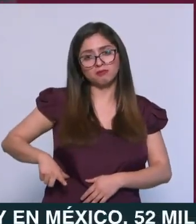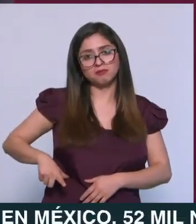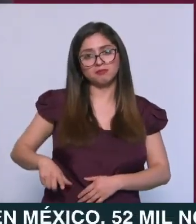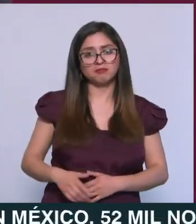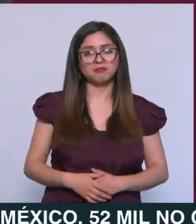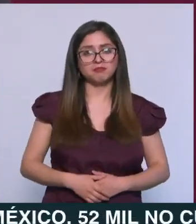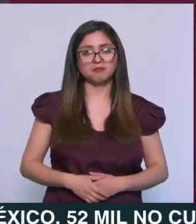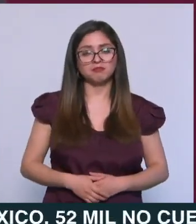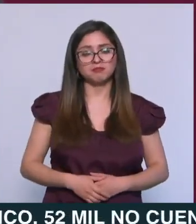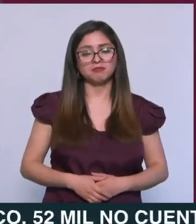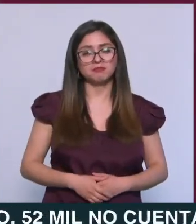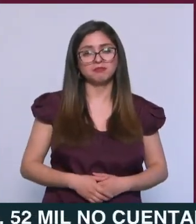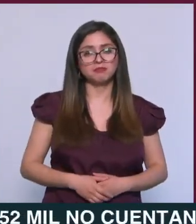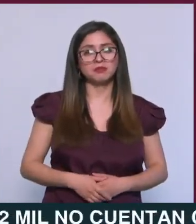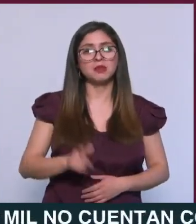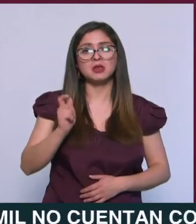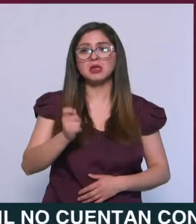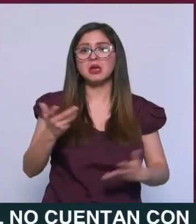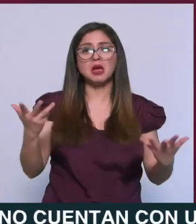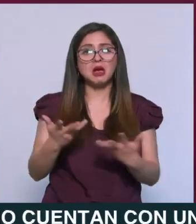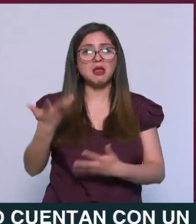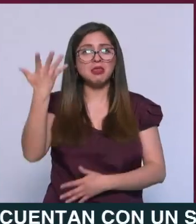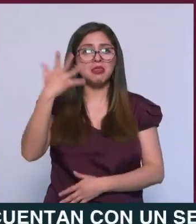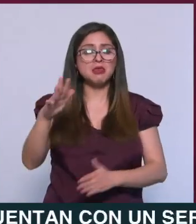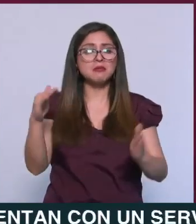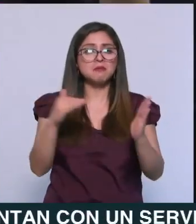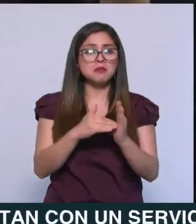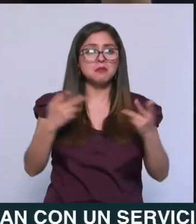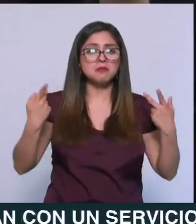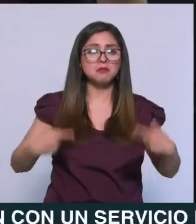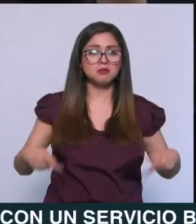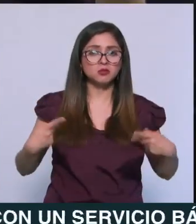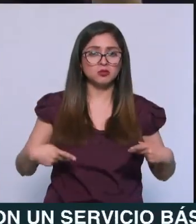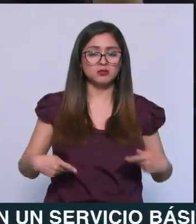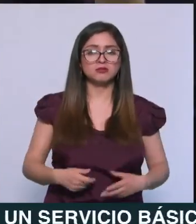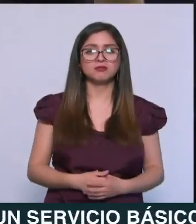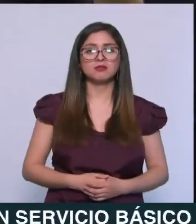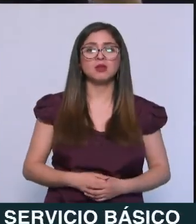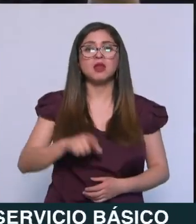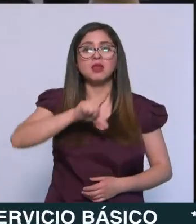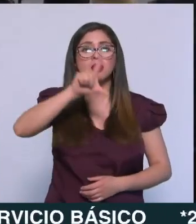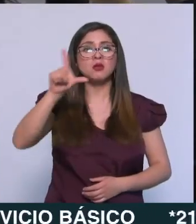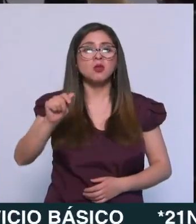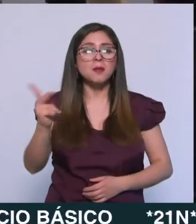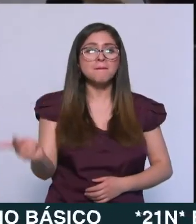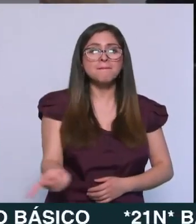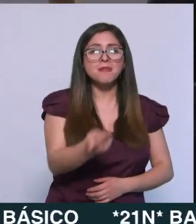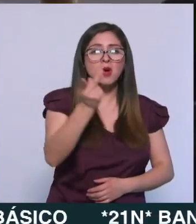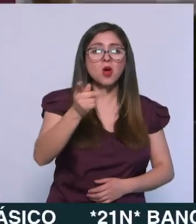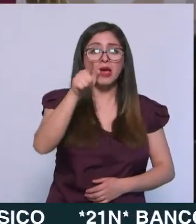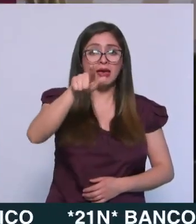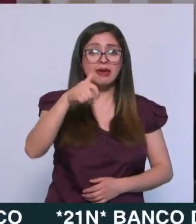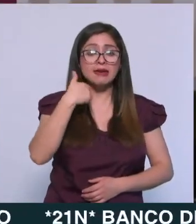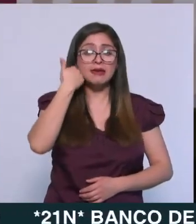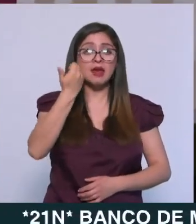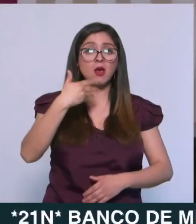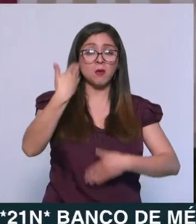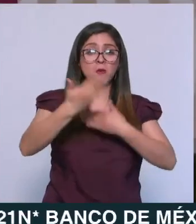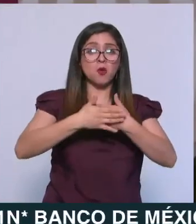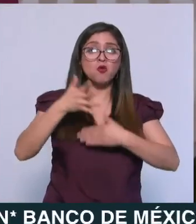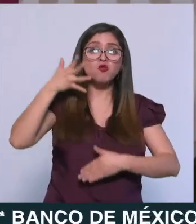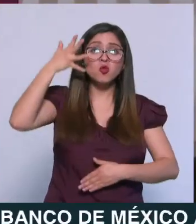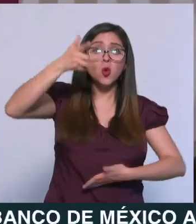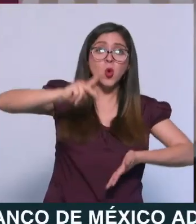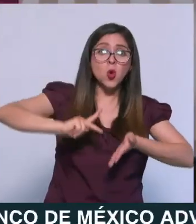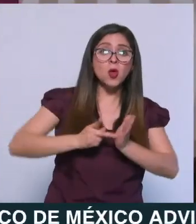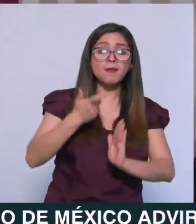se atendía con 10,000 elementos. Al ser cuestionado sobre la reelección, resaltó que no va a hacerlo, debido